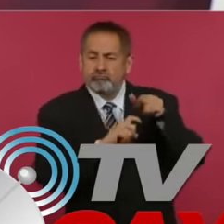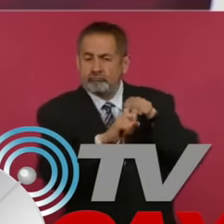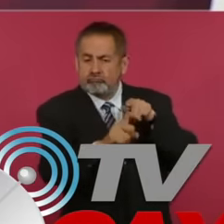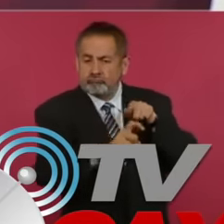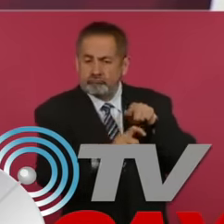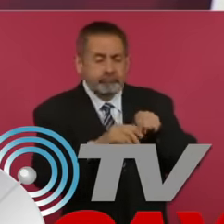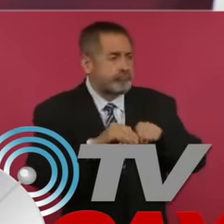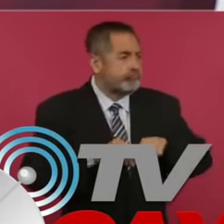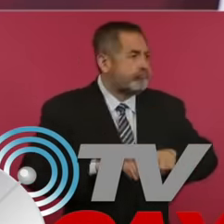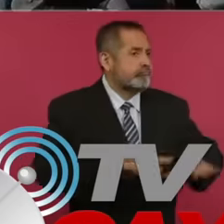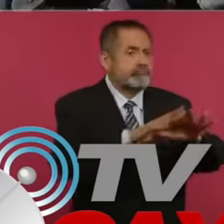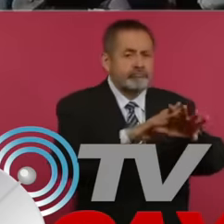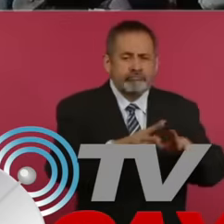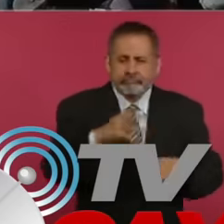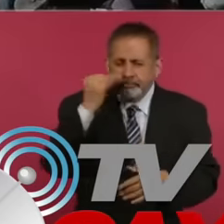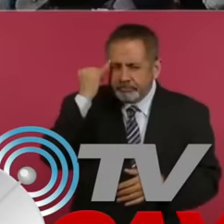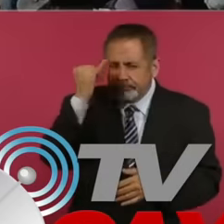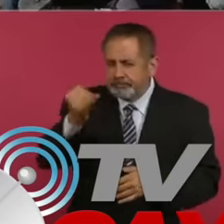imagínense